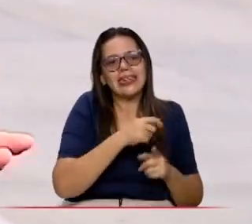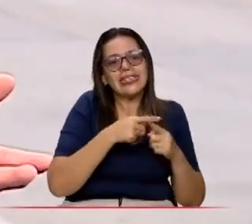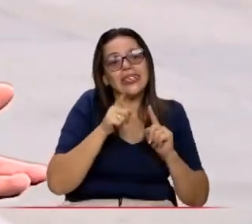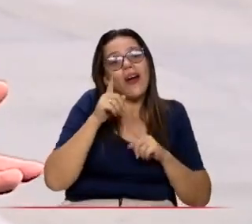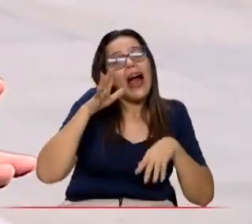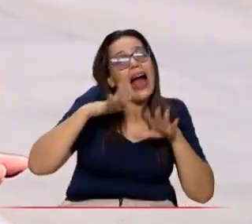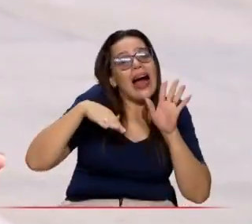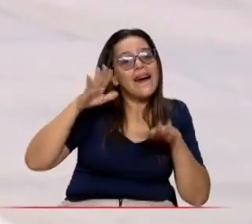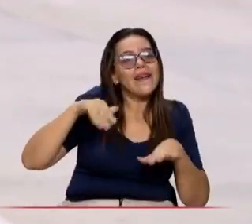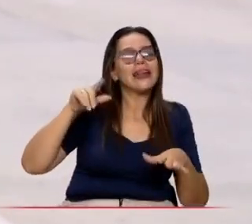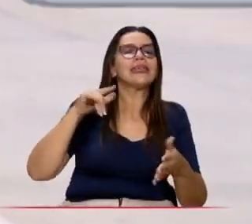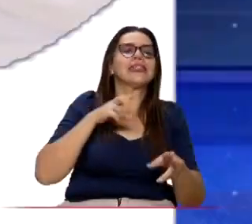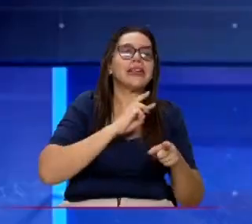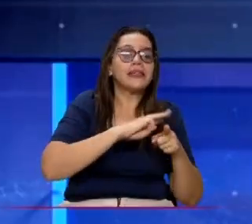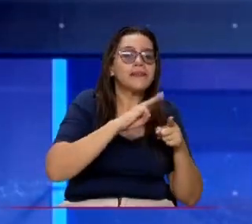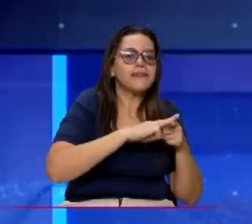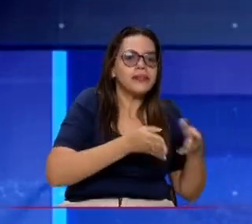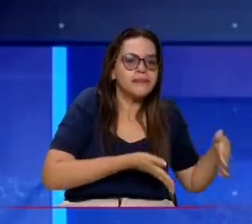acción. ¿Con qué excusa?